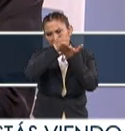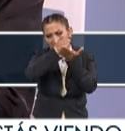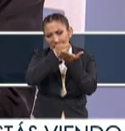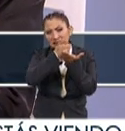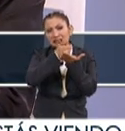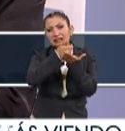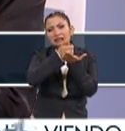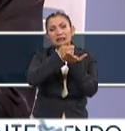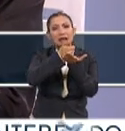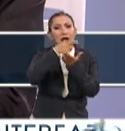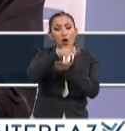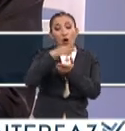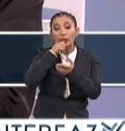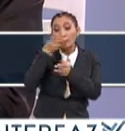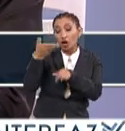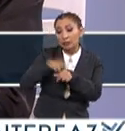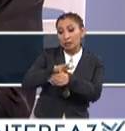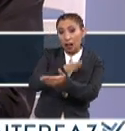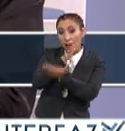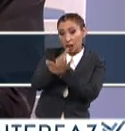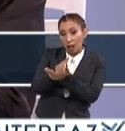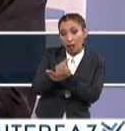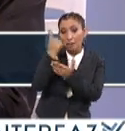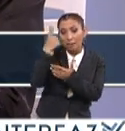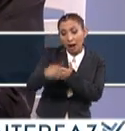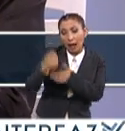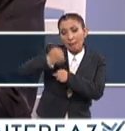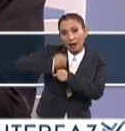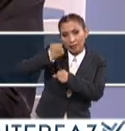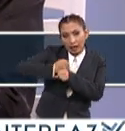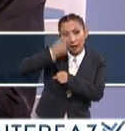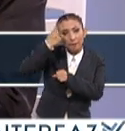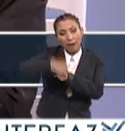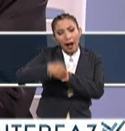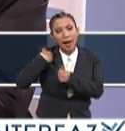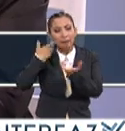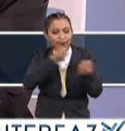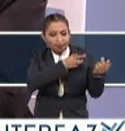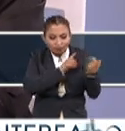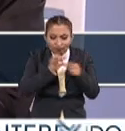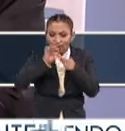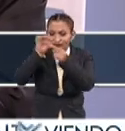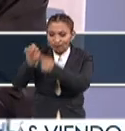privada, o incluso hasta a nivel hospitalario para las prácticas, para ir nosotros